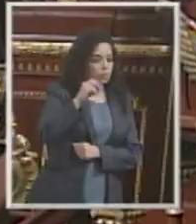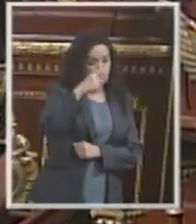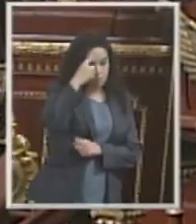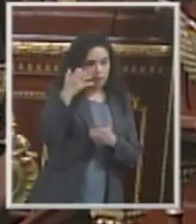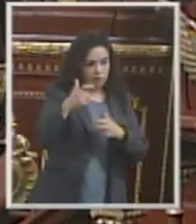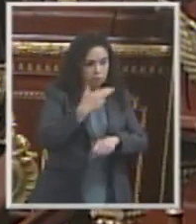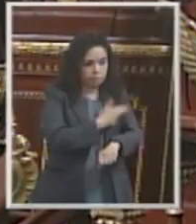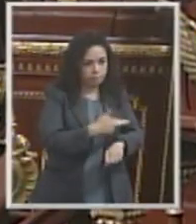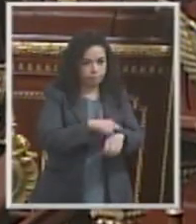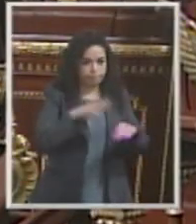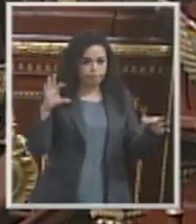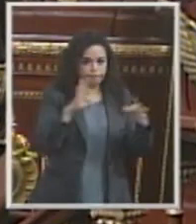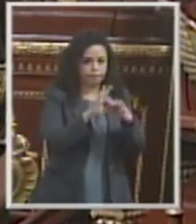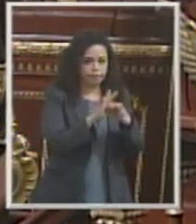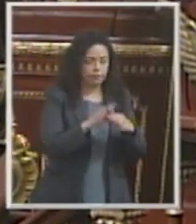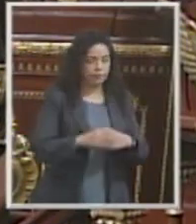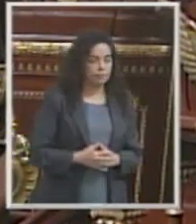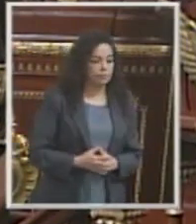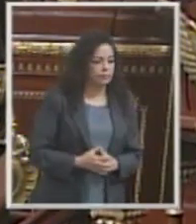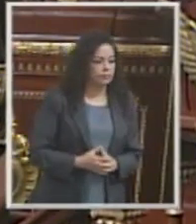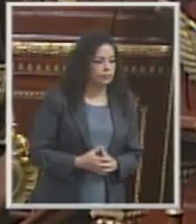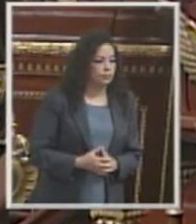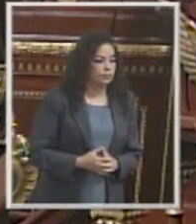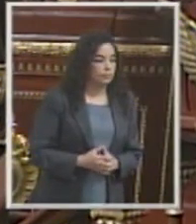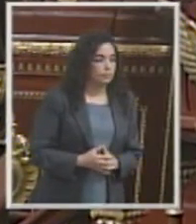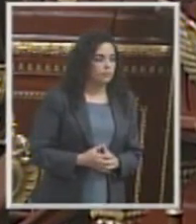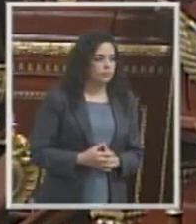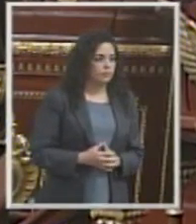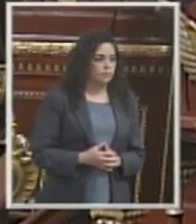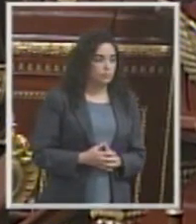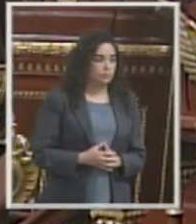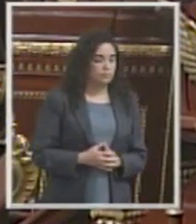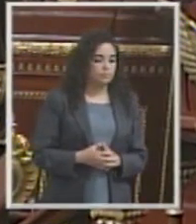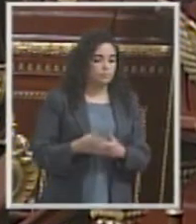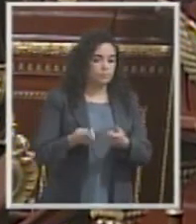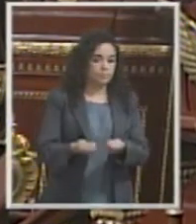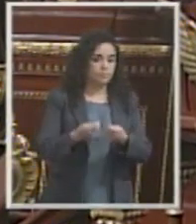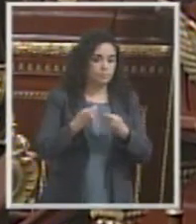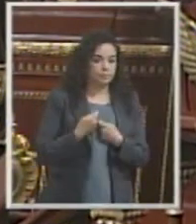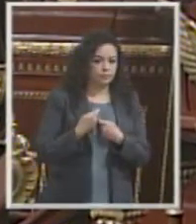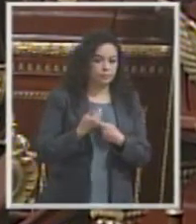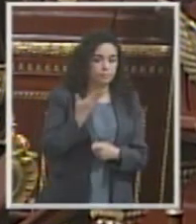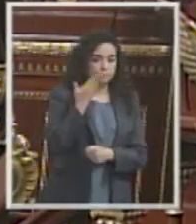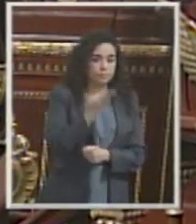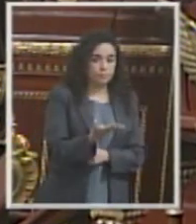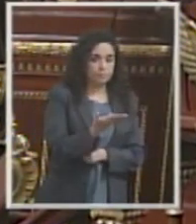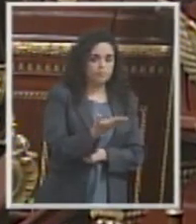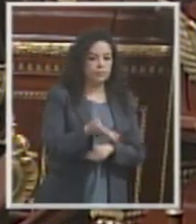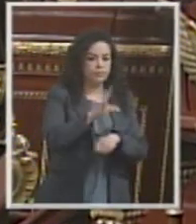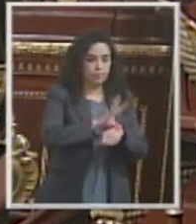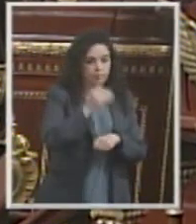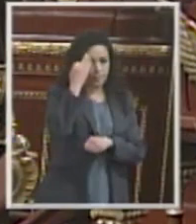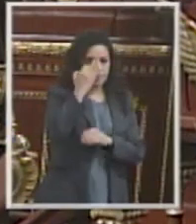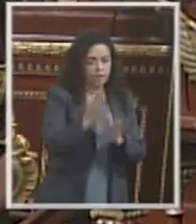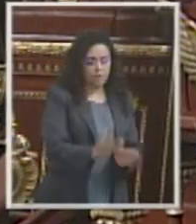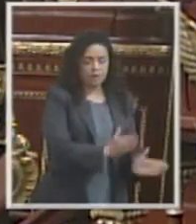el punto de acuerdo fue aprobado por unanimidad de todos los grupos parlamentarios noticias